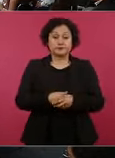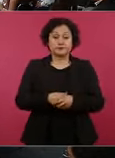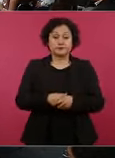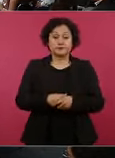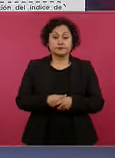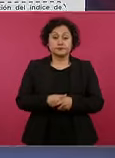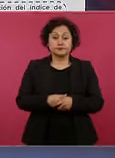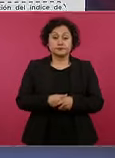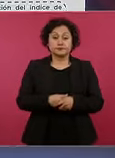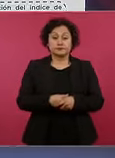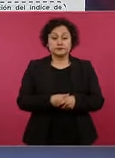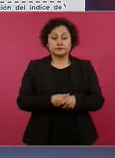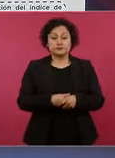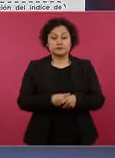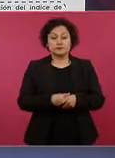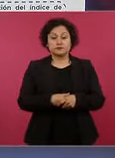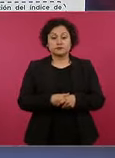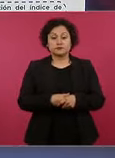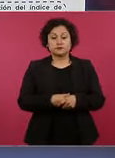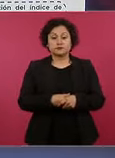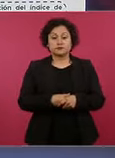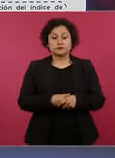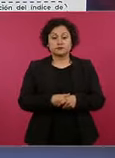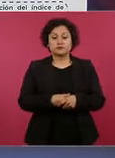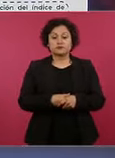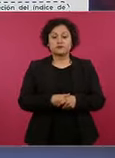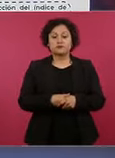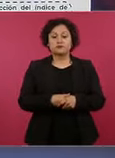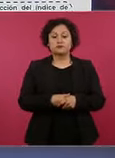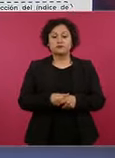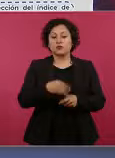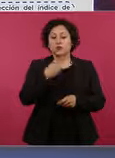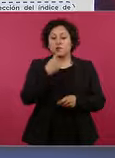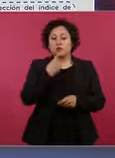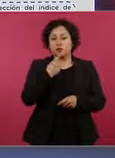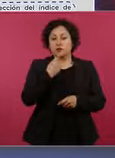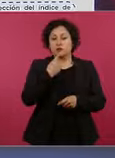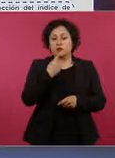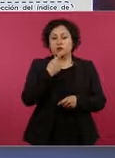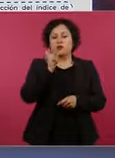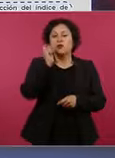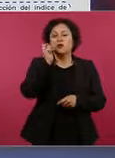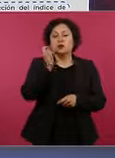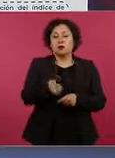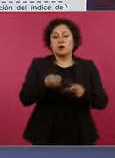estos son los civiles fallecidos.